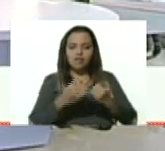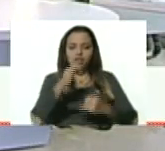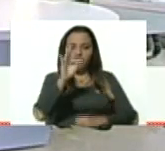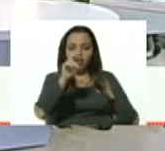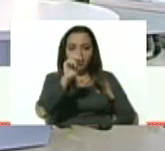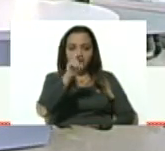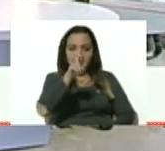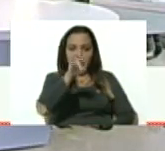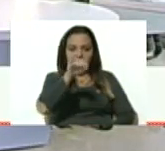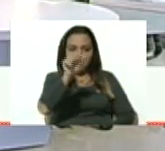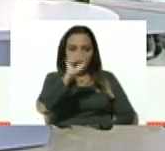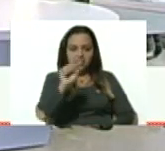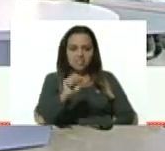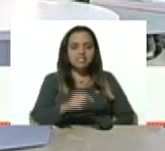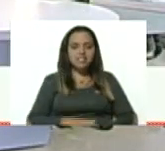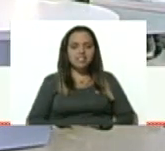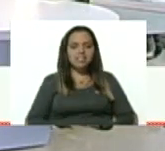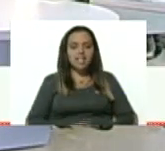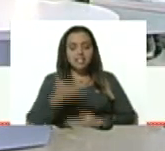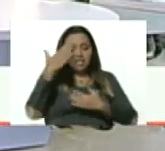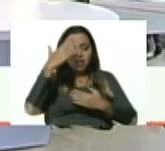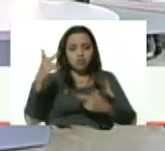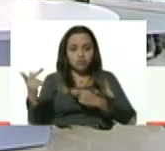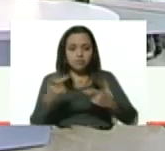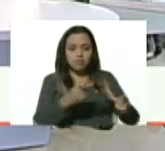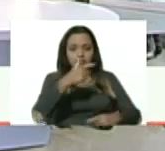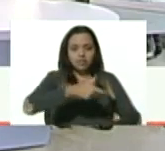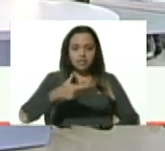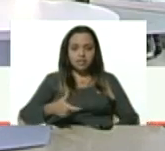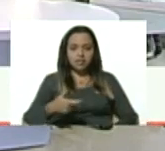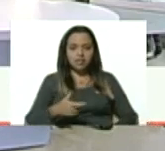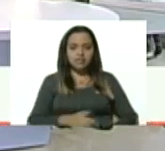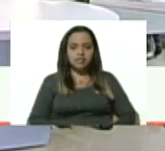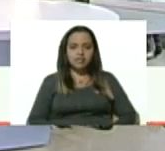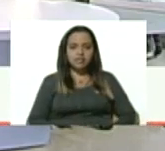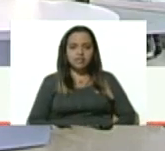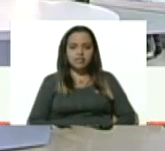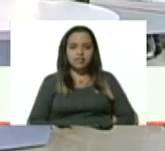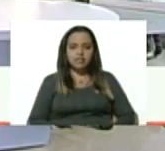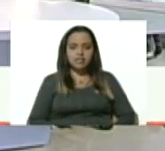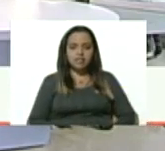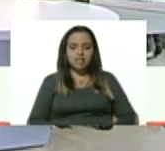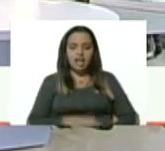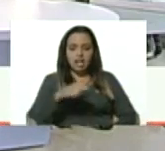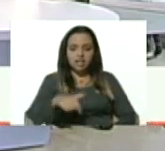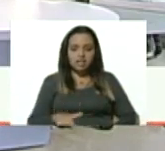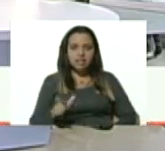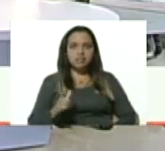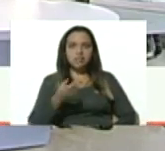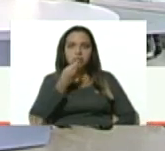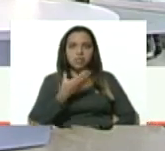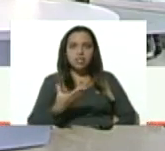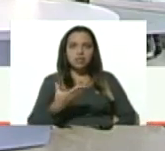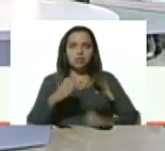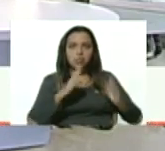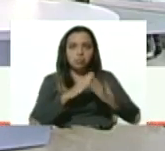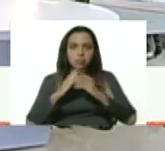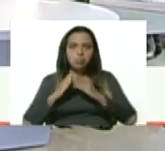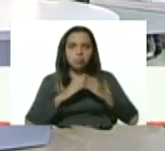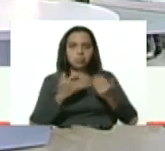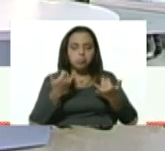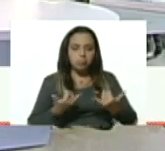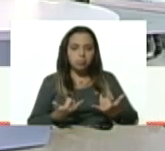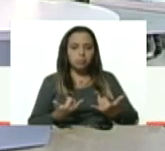los invitados especiales, invitadas. Aquí el Palacio de Miraflores, está bonito el Palacio de Miraflores, ya llegó la